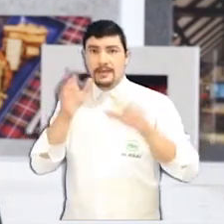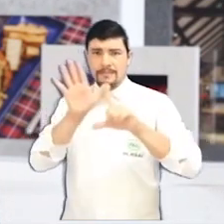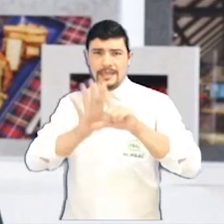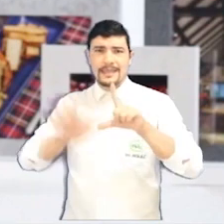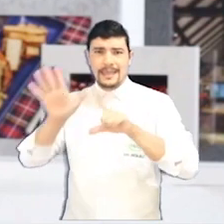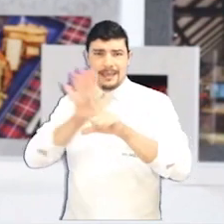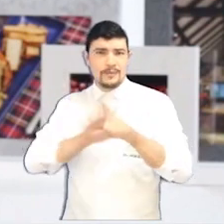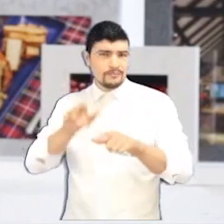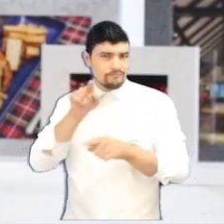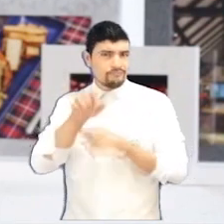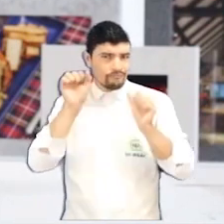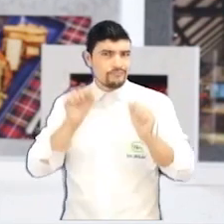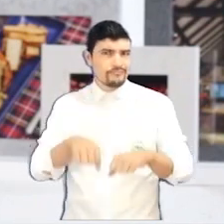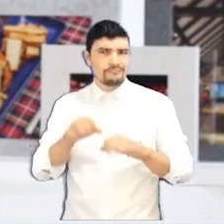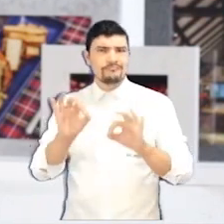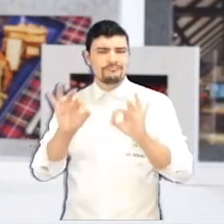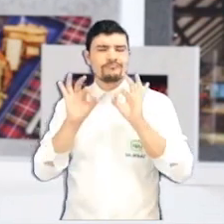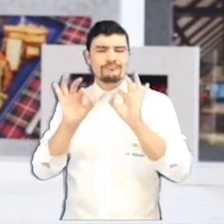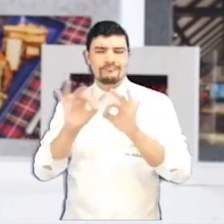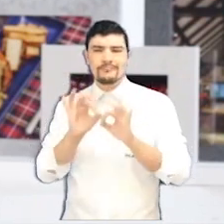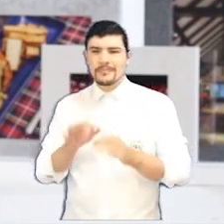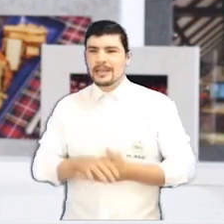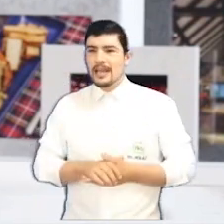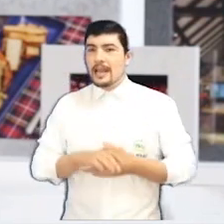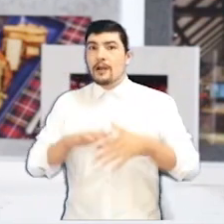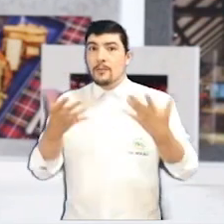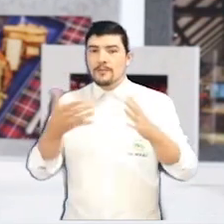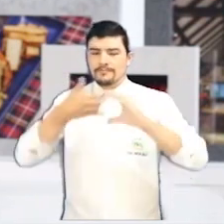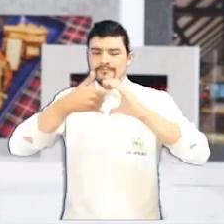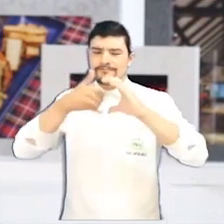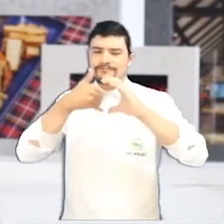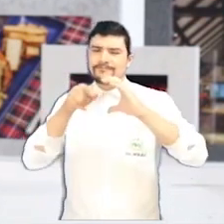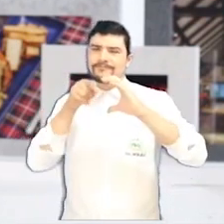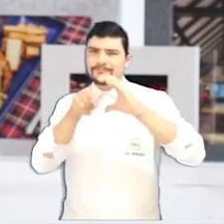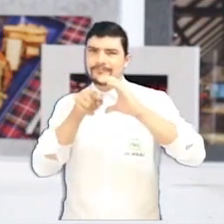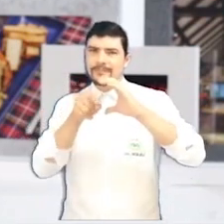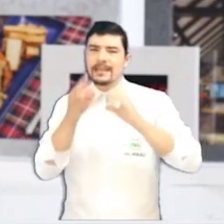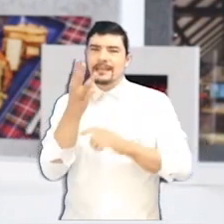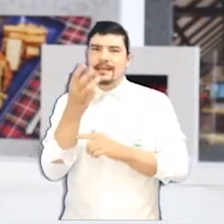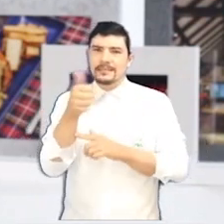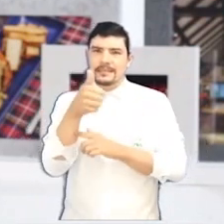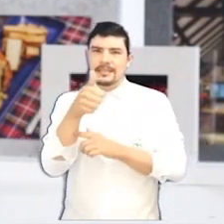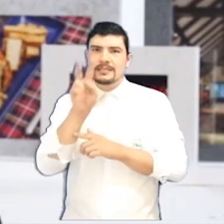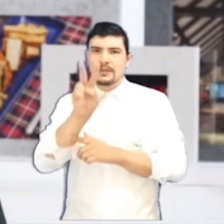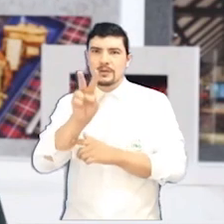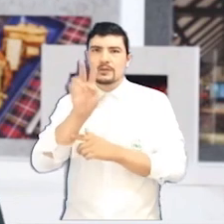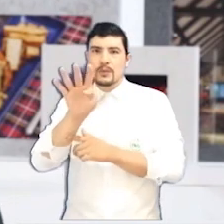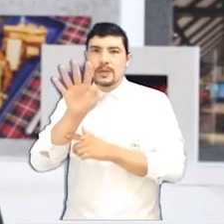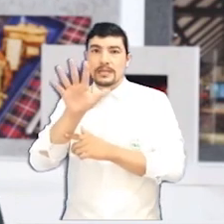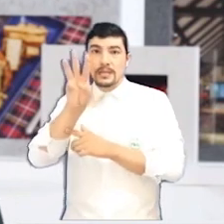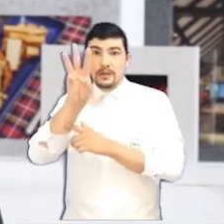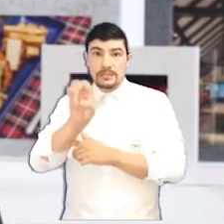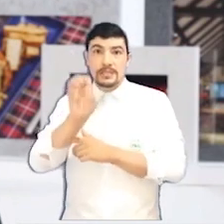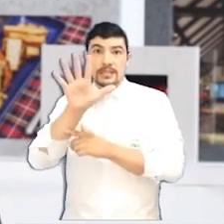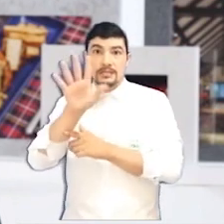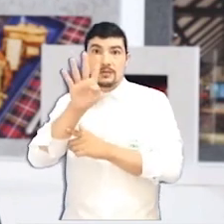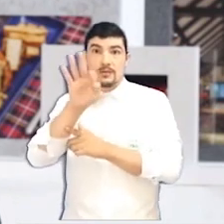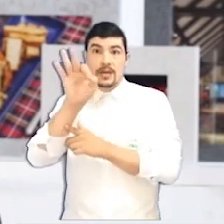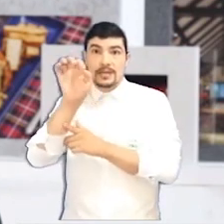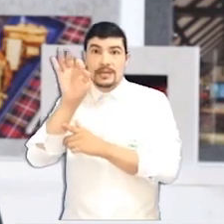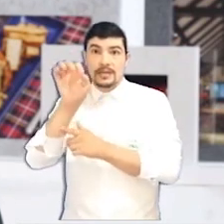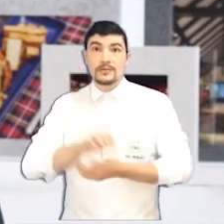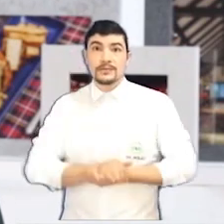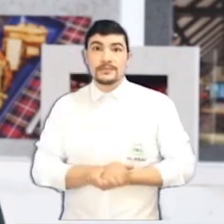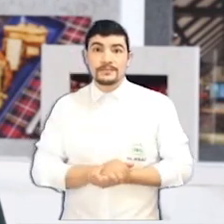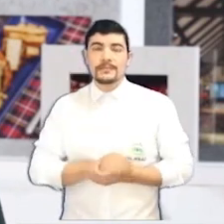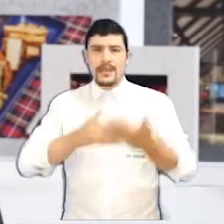310-245-8548. Iniciamos con la crítica situación de contaminación que vive Cúcuta y su área metropolitana, aunque también ya varios municipios del Catatumbo han